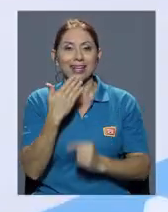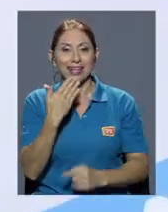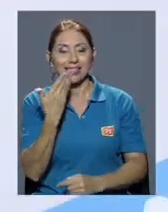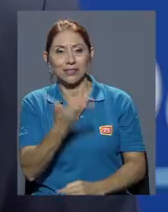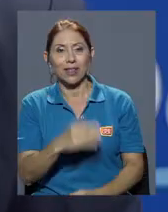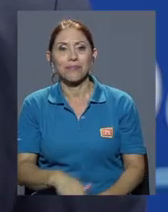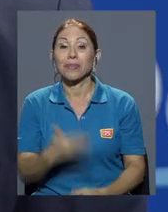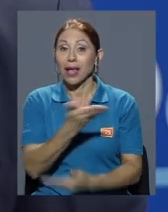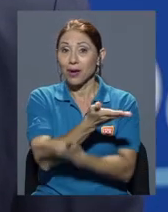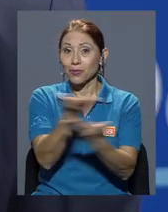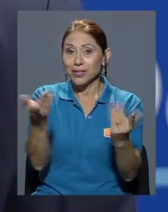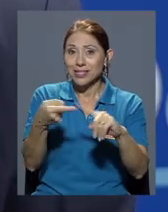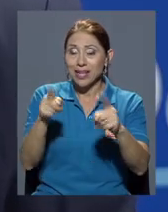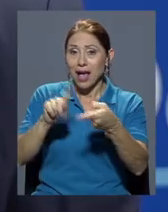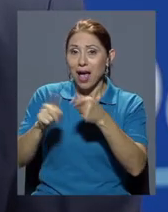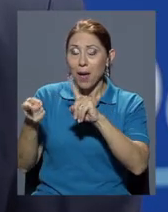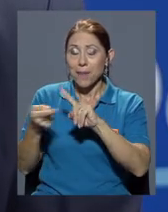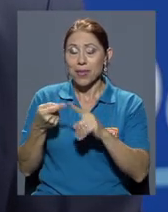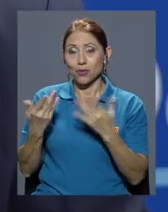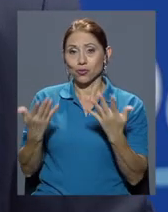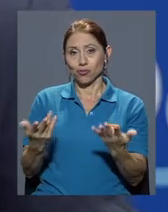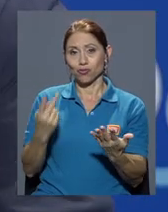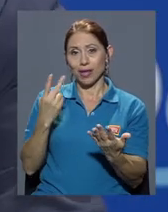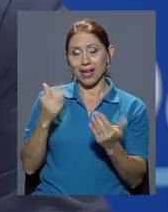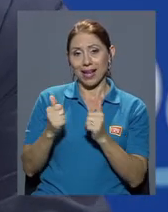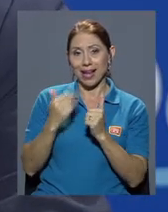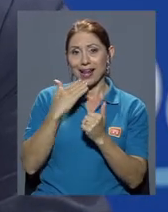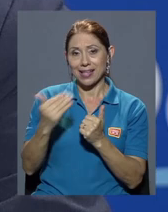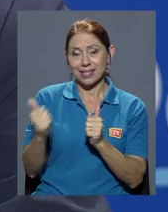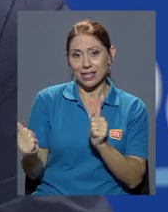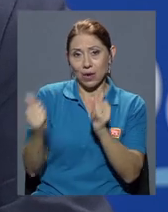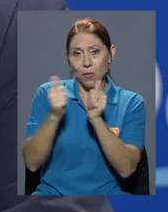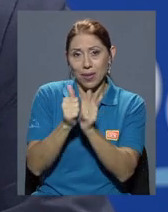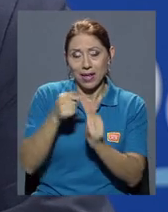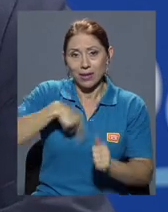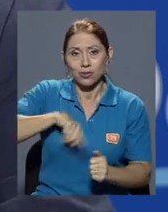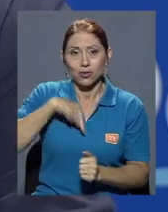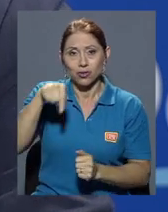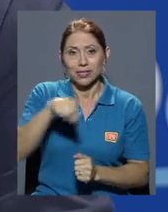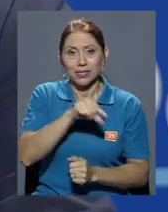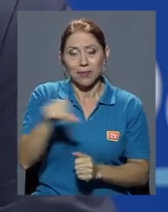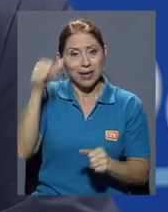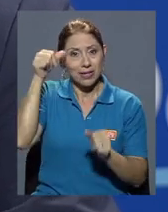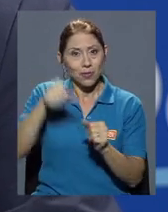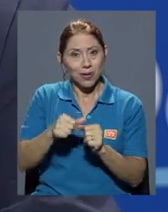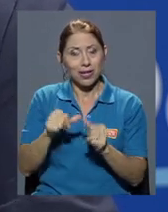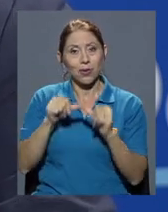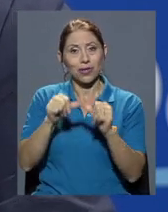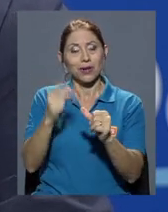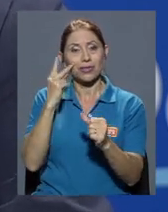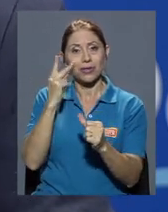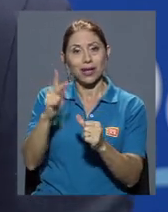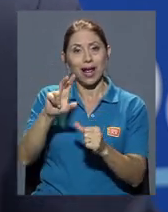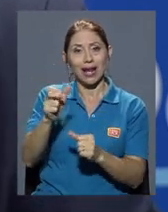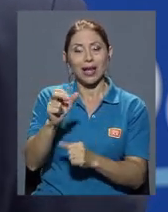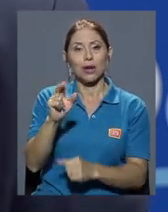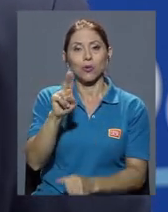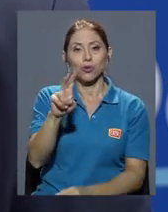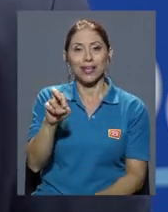a ustedes amigos televidentes gracias por habernos acompañado esta semana recuerden seguir en sintonía del canal y cierre hasta